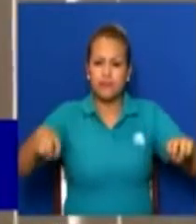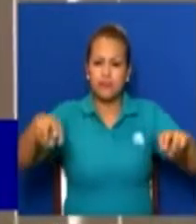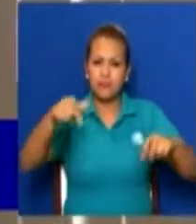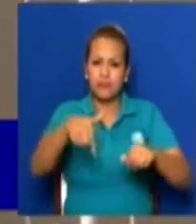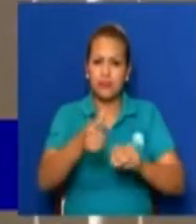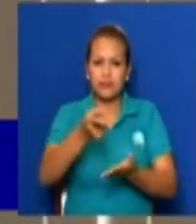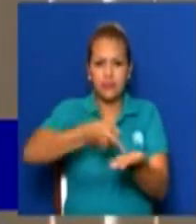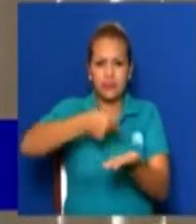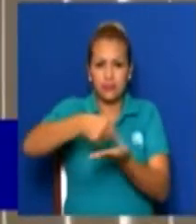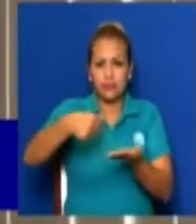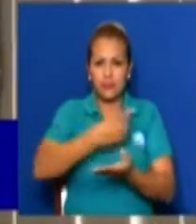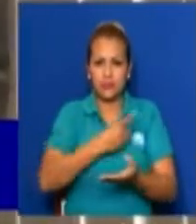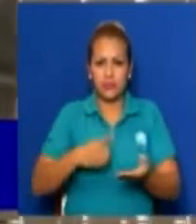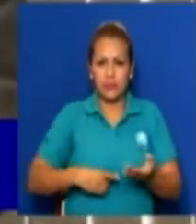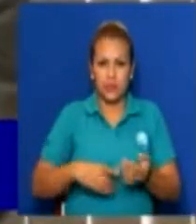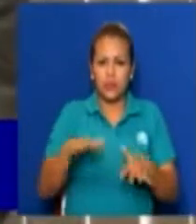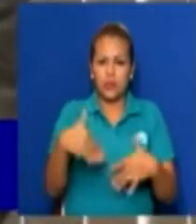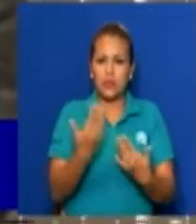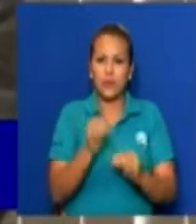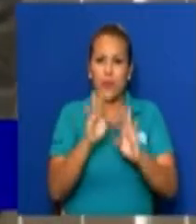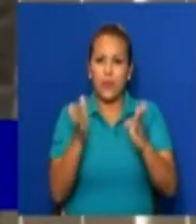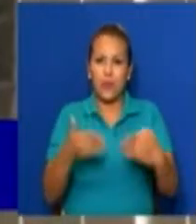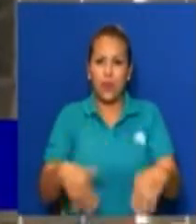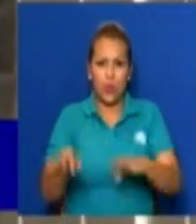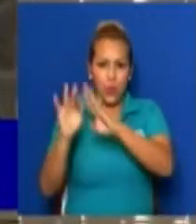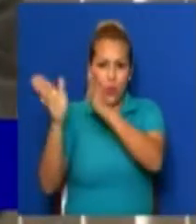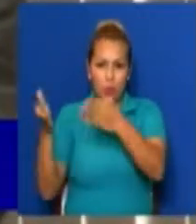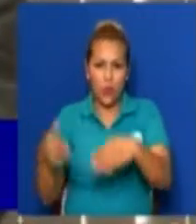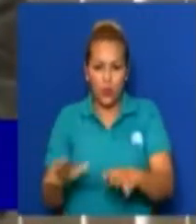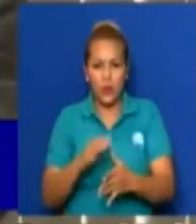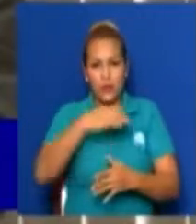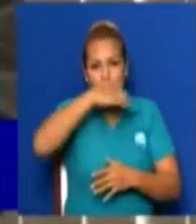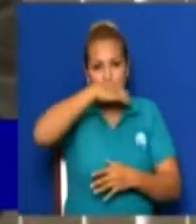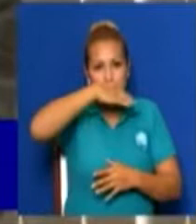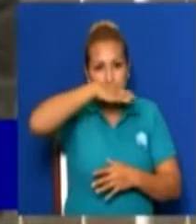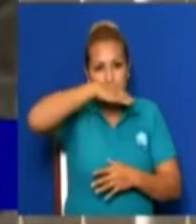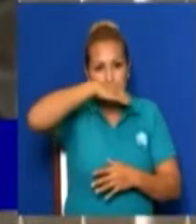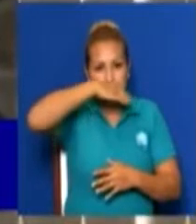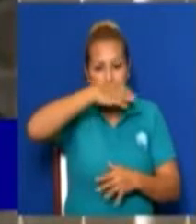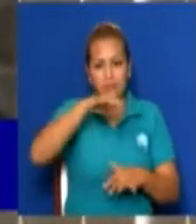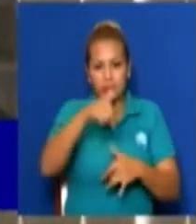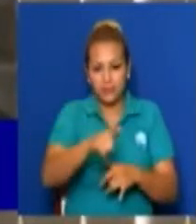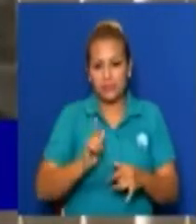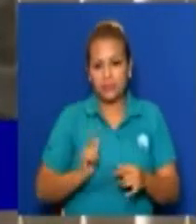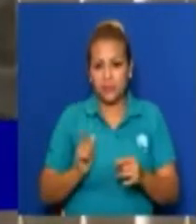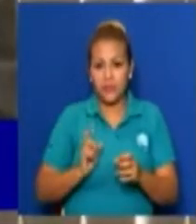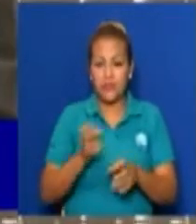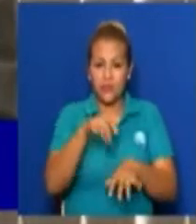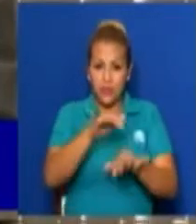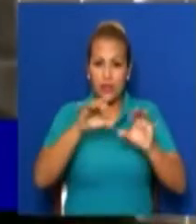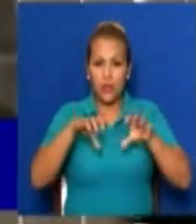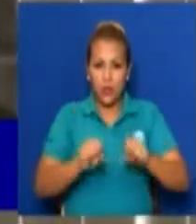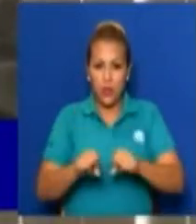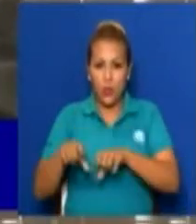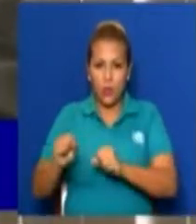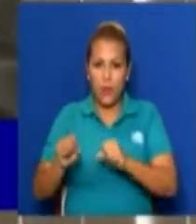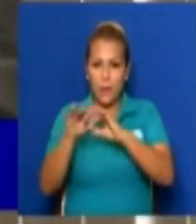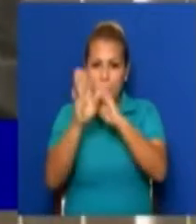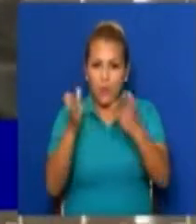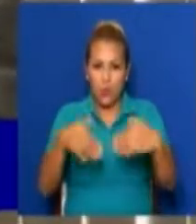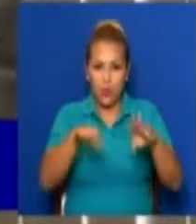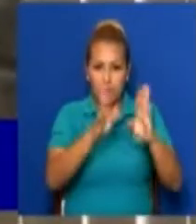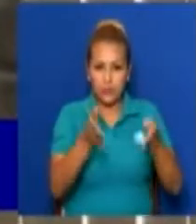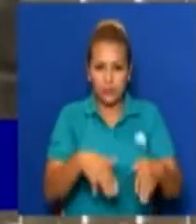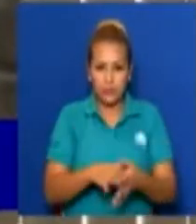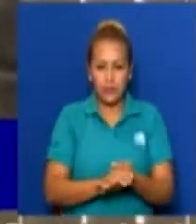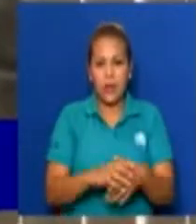porcentaje se debe a que la mayoría de los escaños en la bancada sandinista están ocupadas por mujeres. Pero